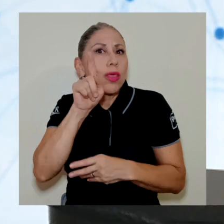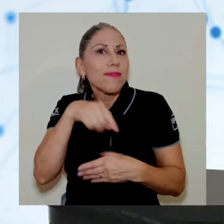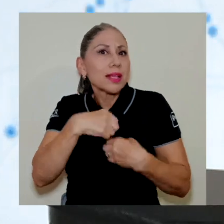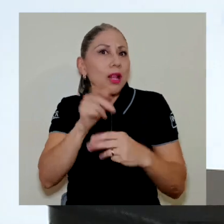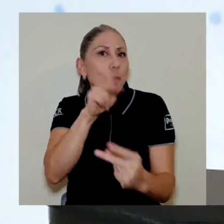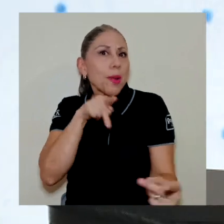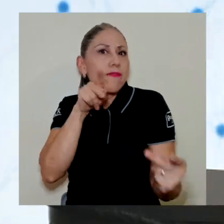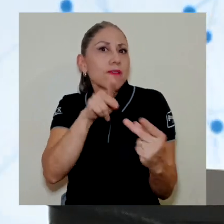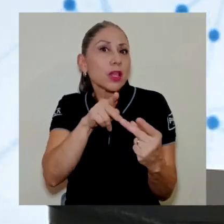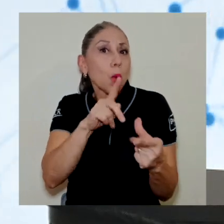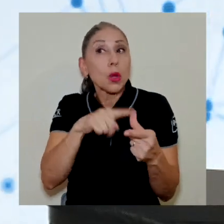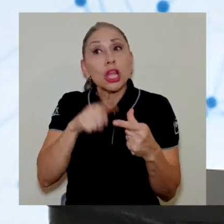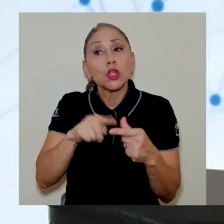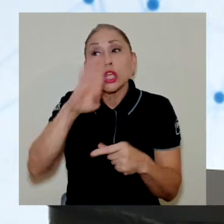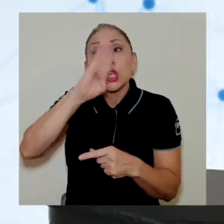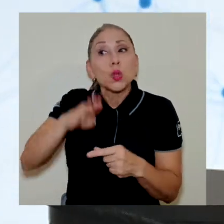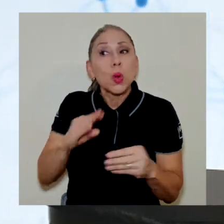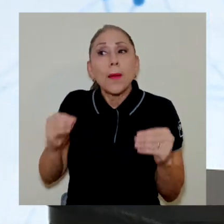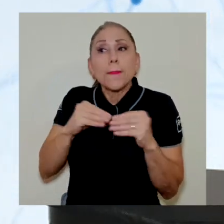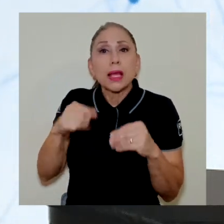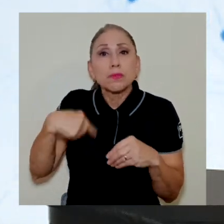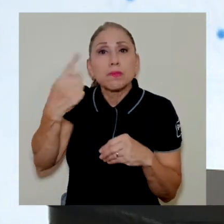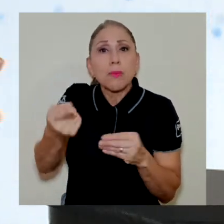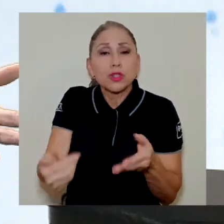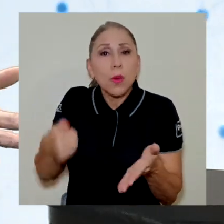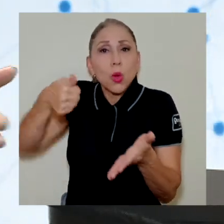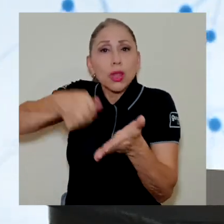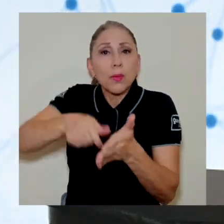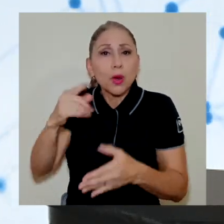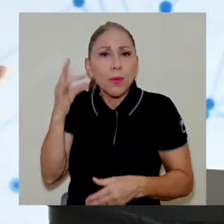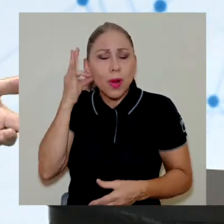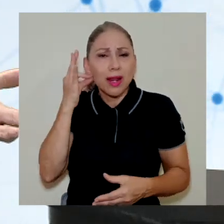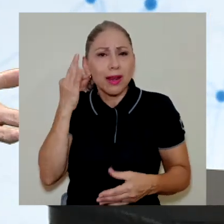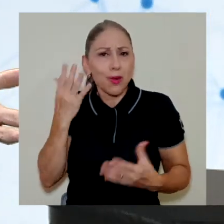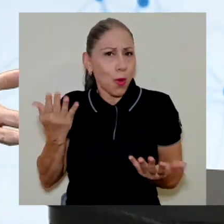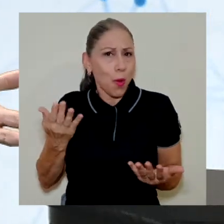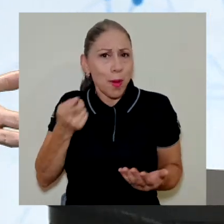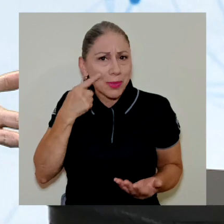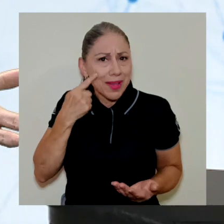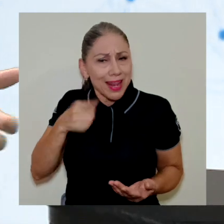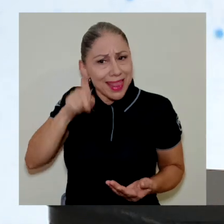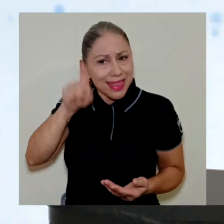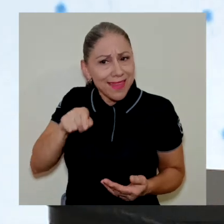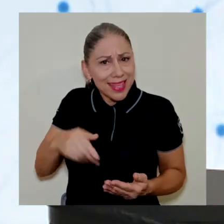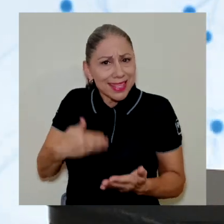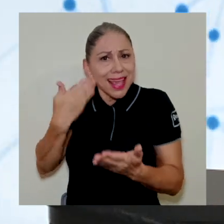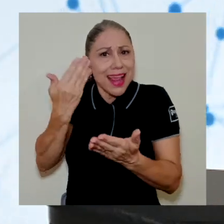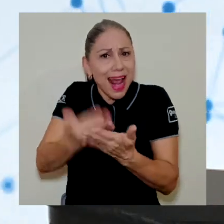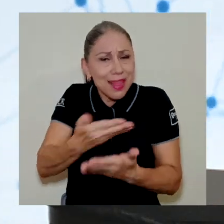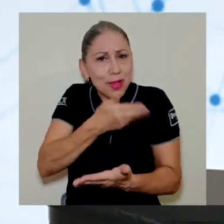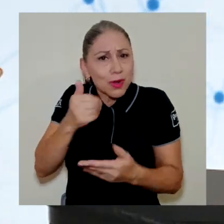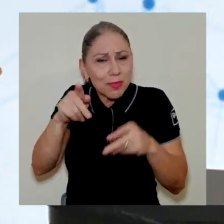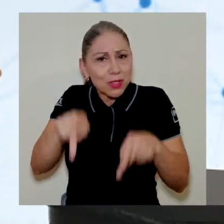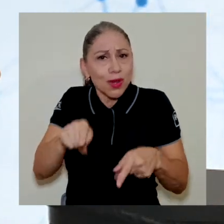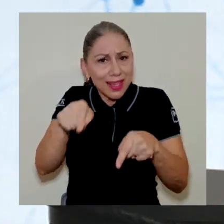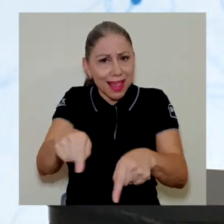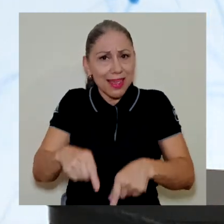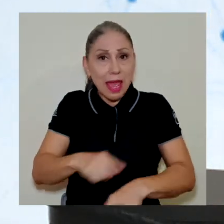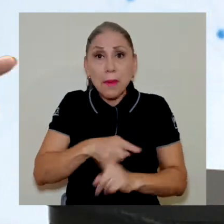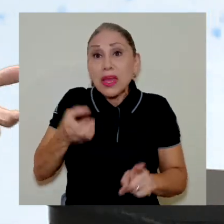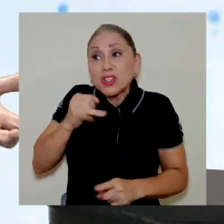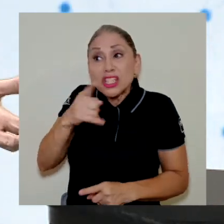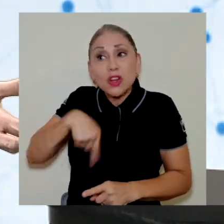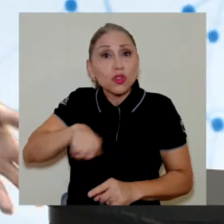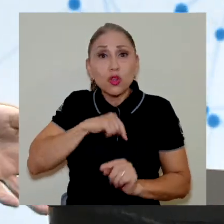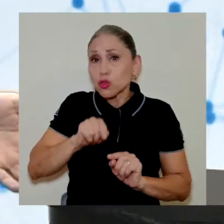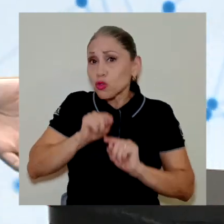porque si no, nunca íbamos a votar por una mujer, ¿verdad? Y un poco lo que yo digo, no, vamos a ver, tienen que llegar las mejores personas. Pero si no vamos a votar porque